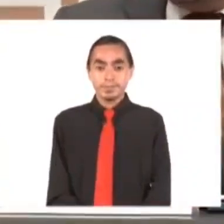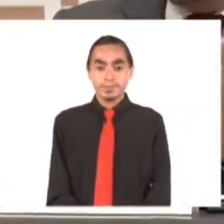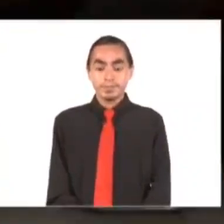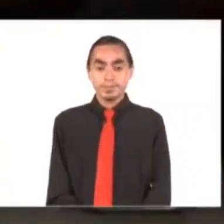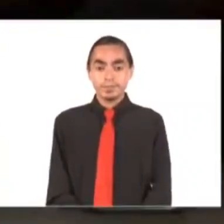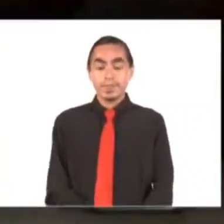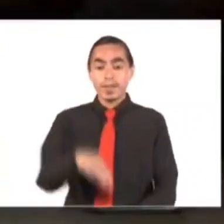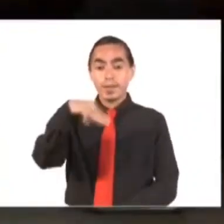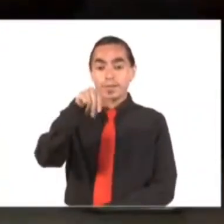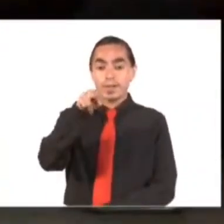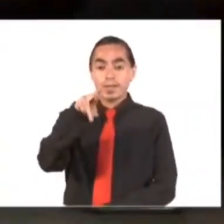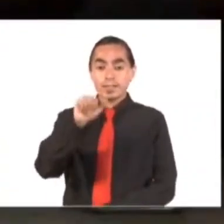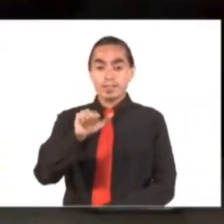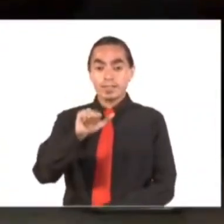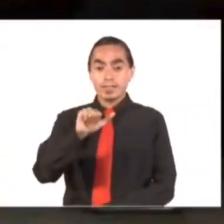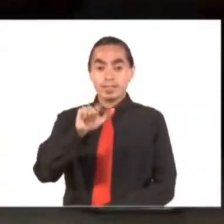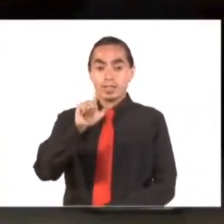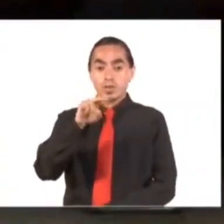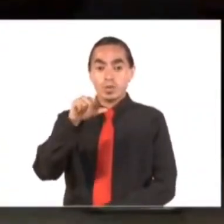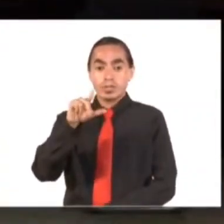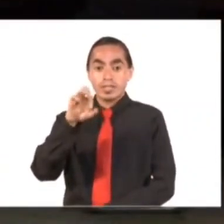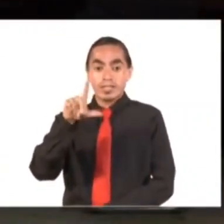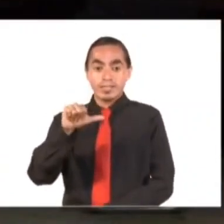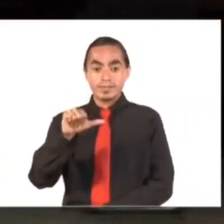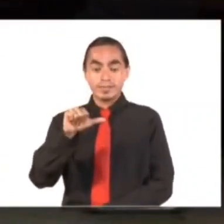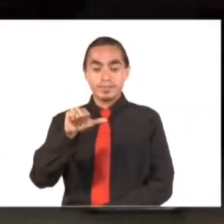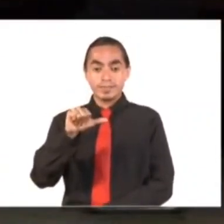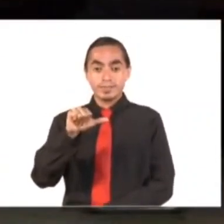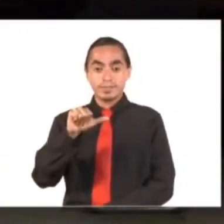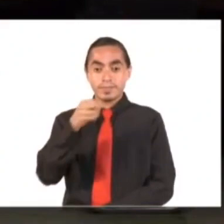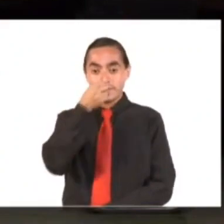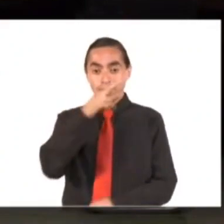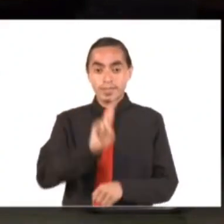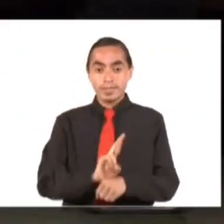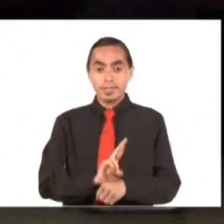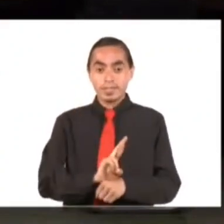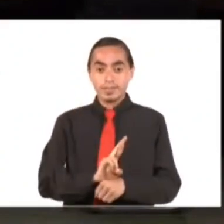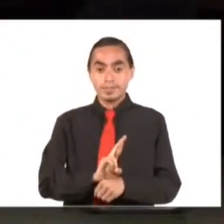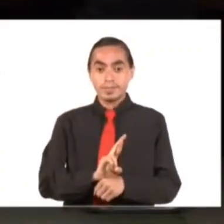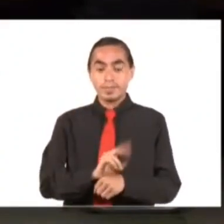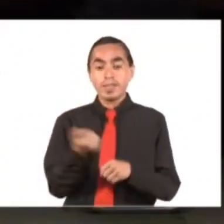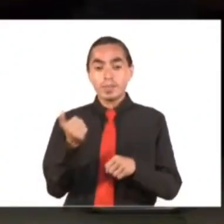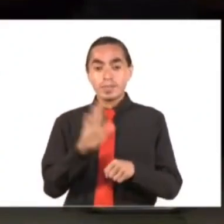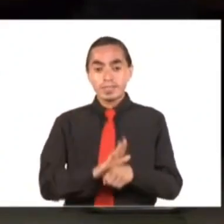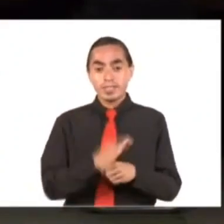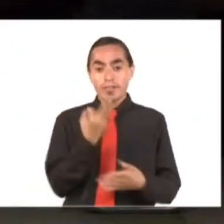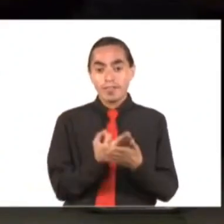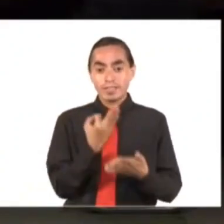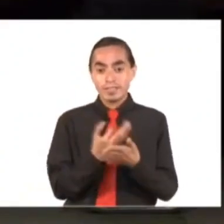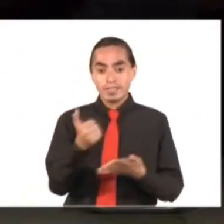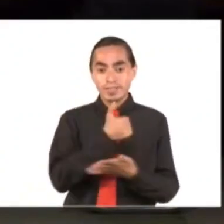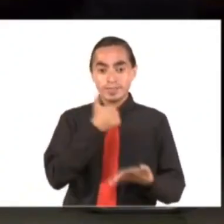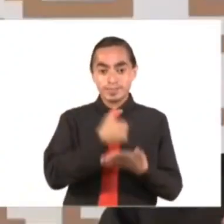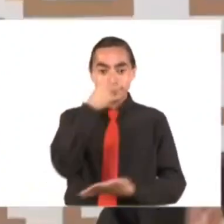La maestra Lucelena González Escobar, secretaria de Administración y Finanzas de la Ciudad de